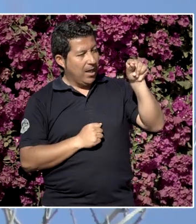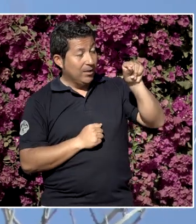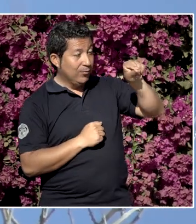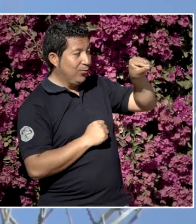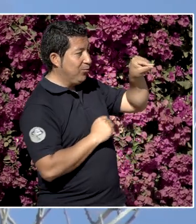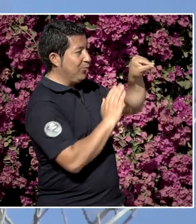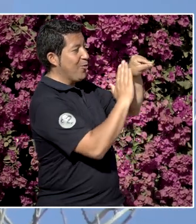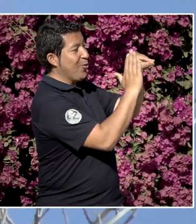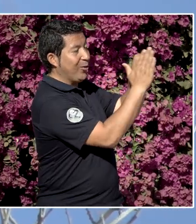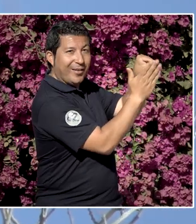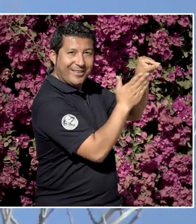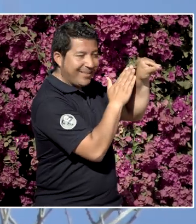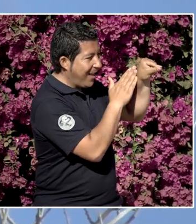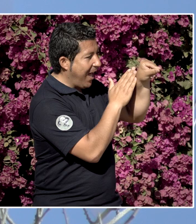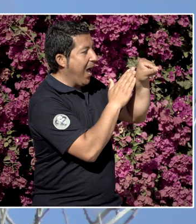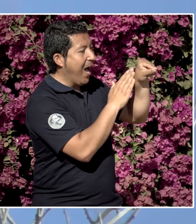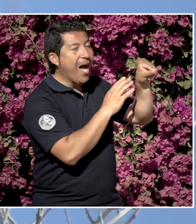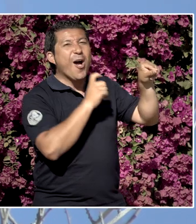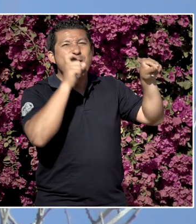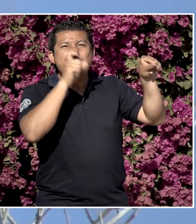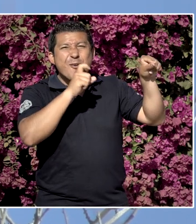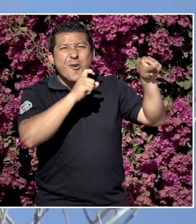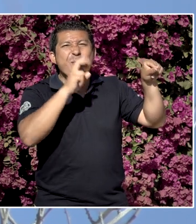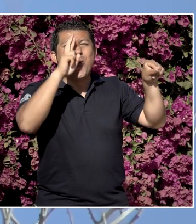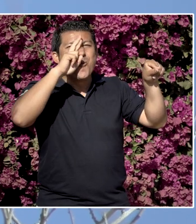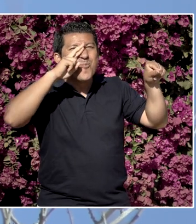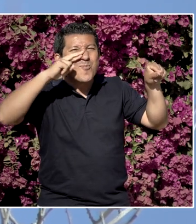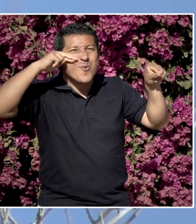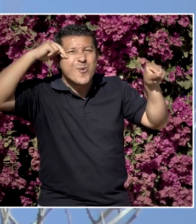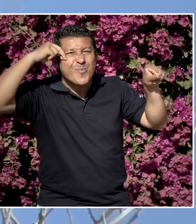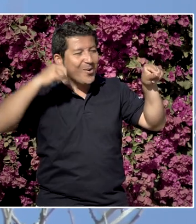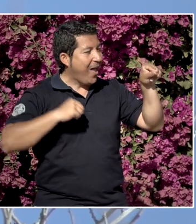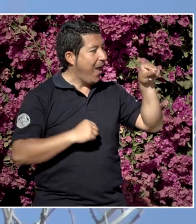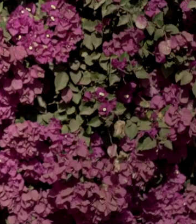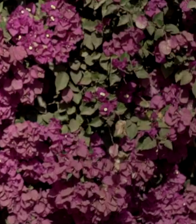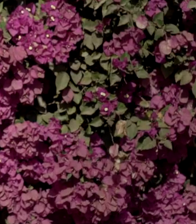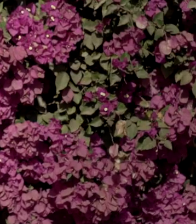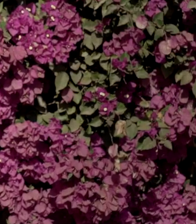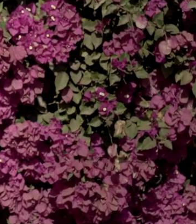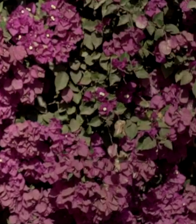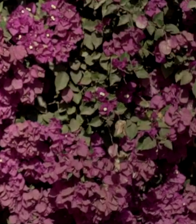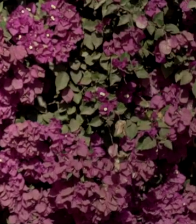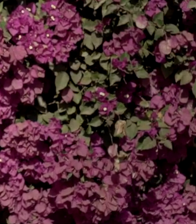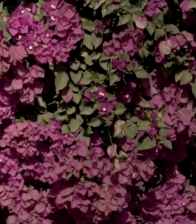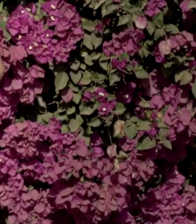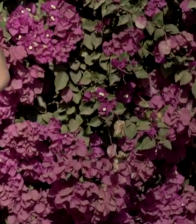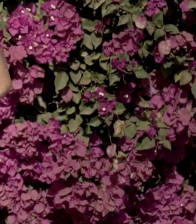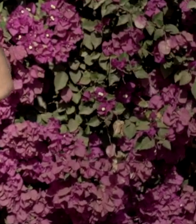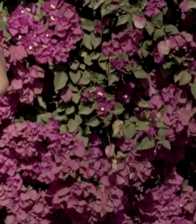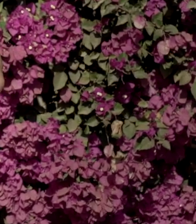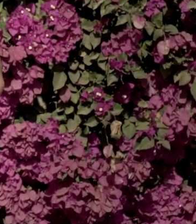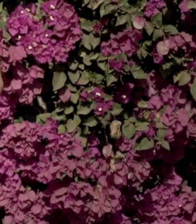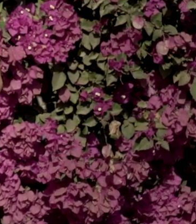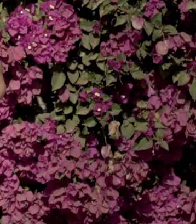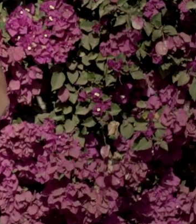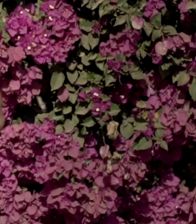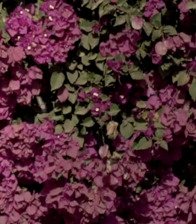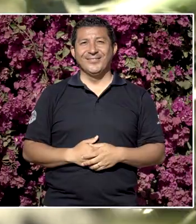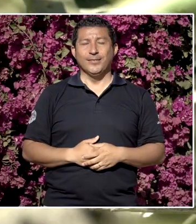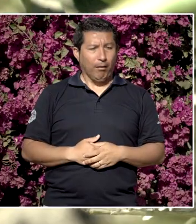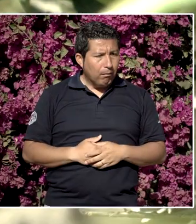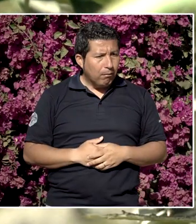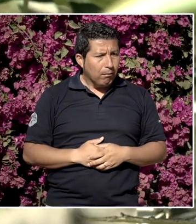del costado lo vemos de color rojo púrpura y por el frente negro